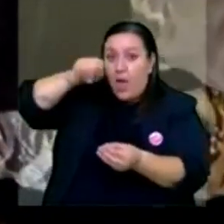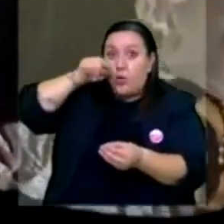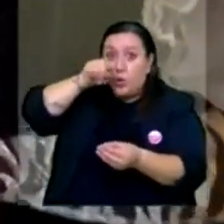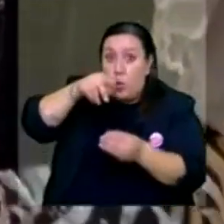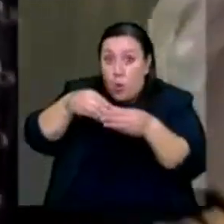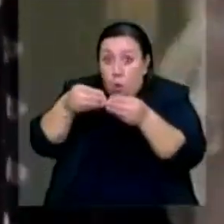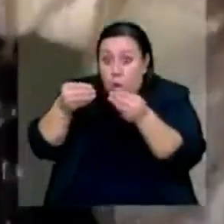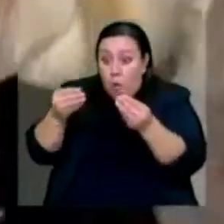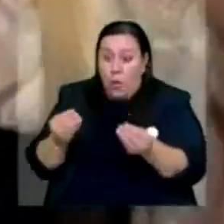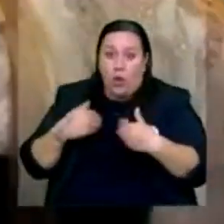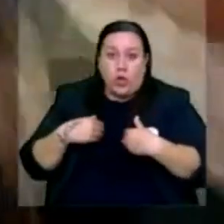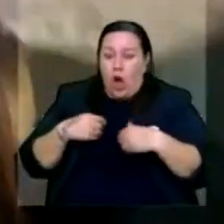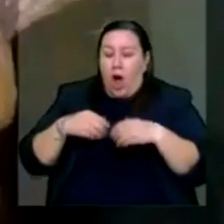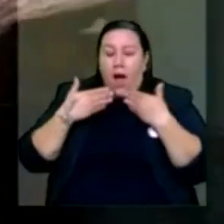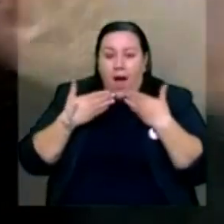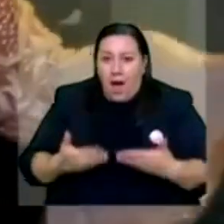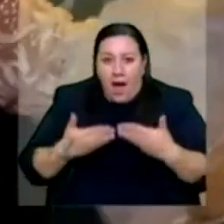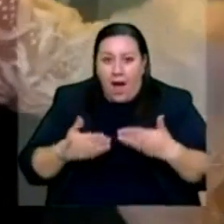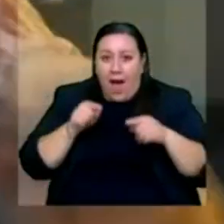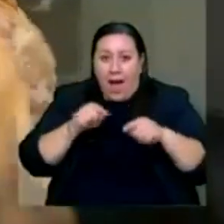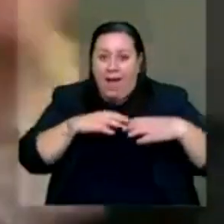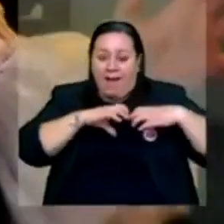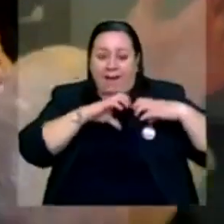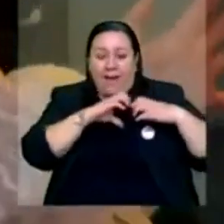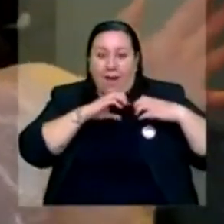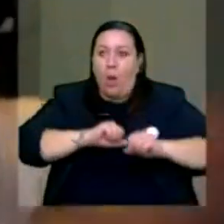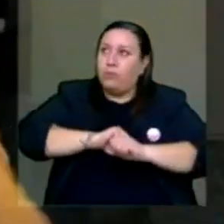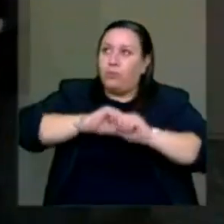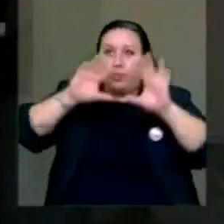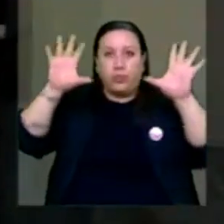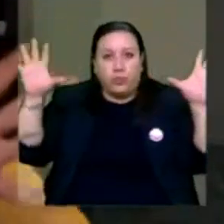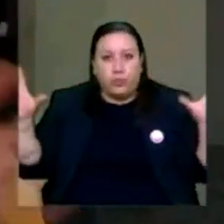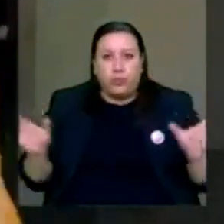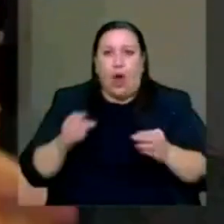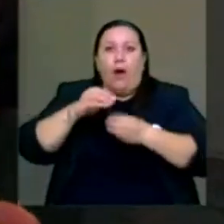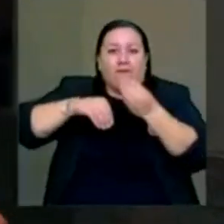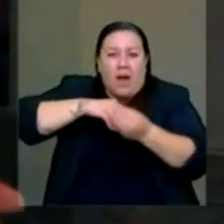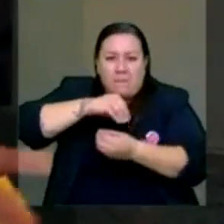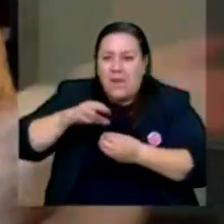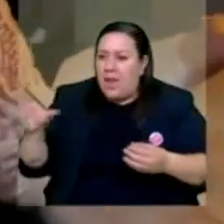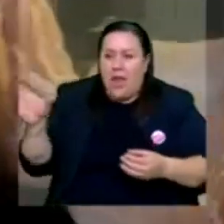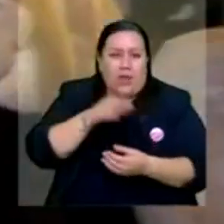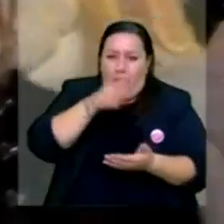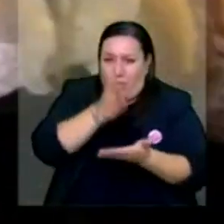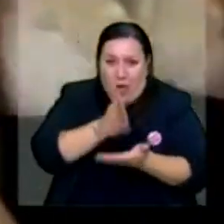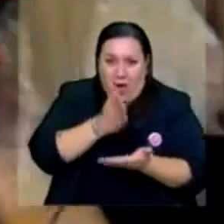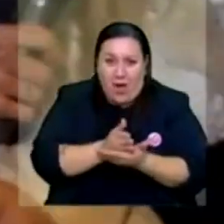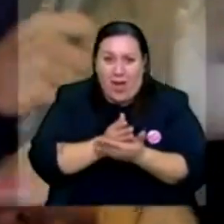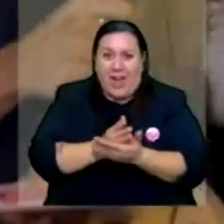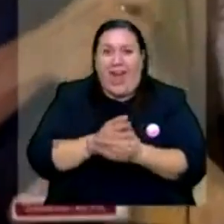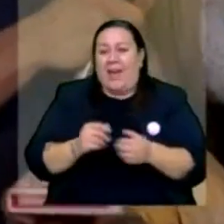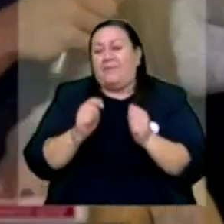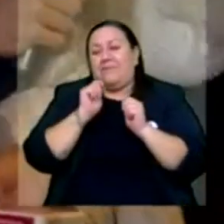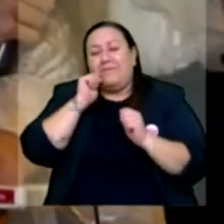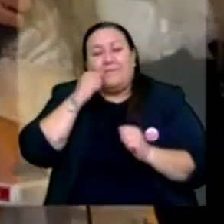creerlo. Impresionante. Ahí la Teletón vuela por el cielo, todo el mundo dona en su casa y esto es una fiesta, ¿o no, chiquilinas? Es espectacular.